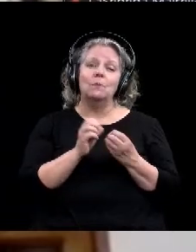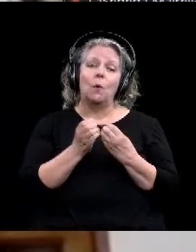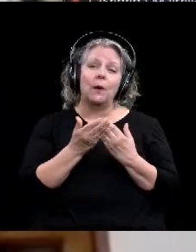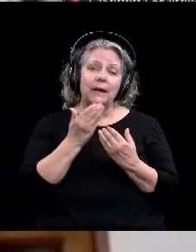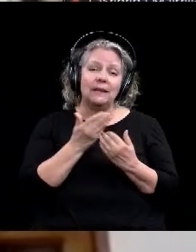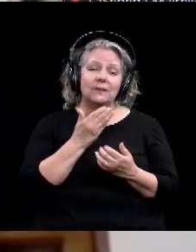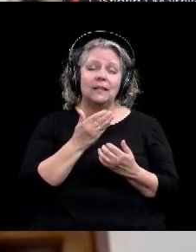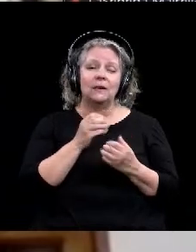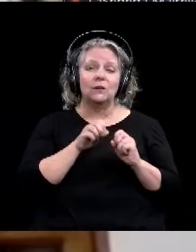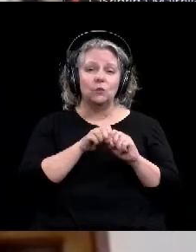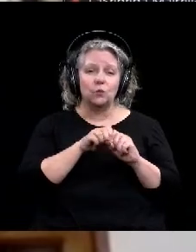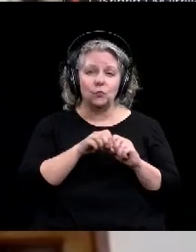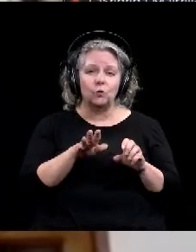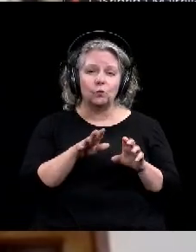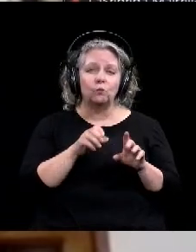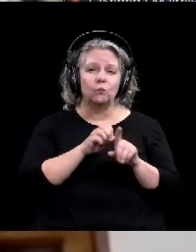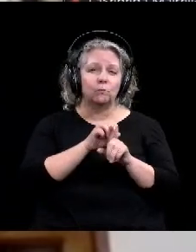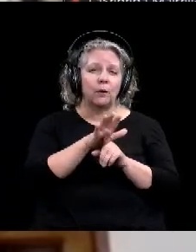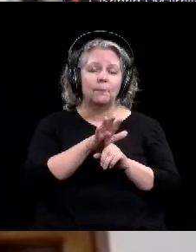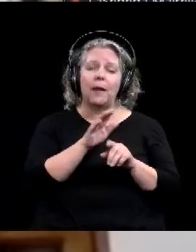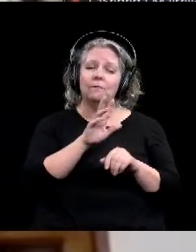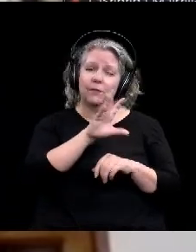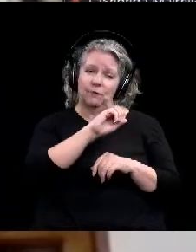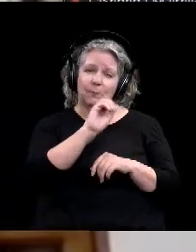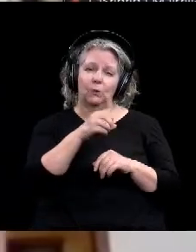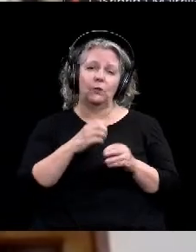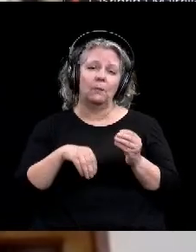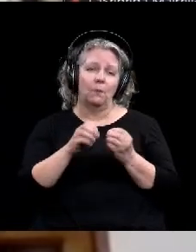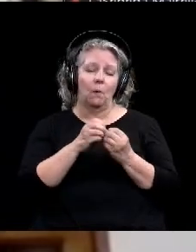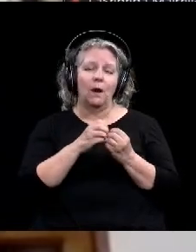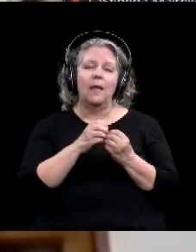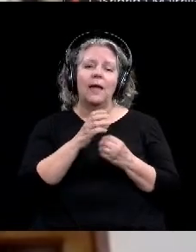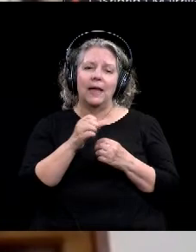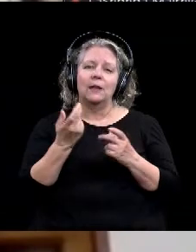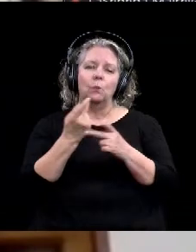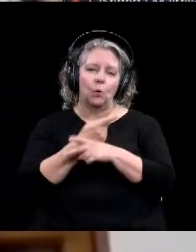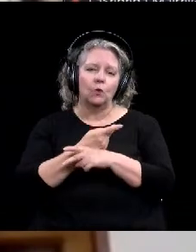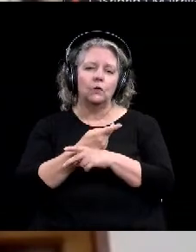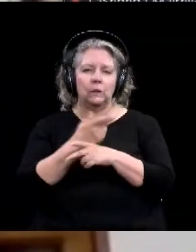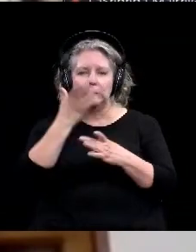pero y más fatal entre la comunidad